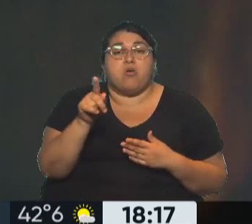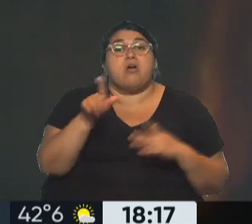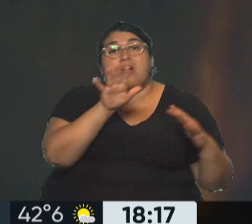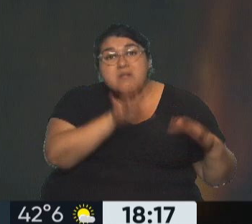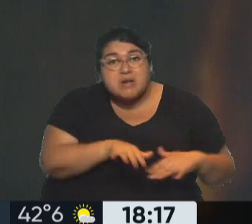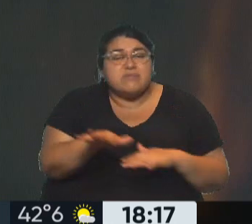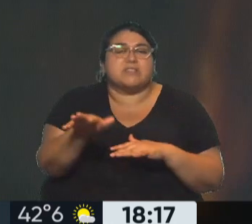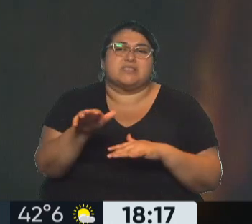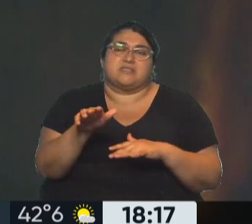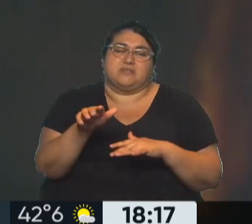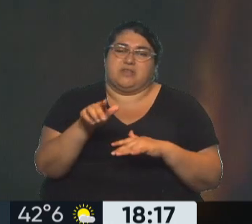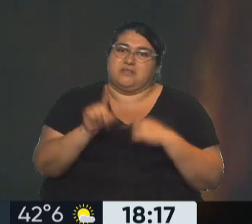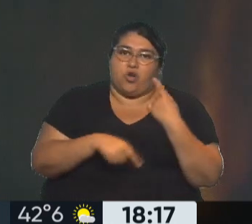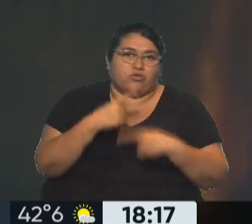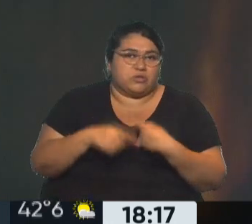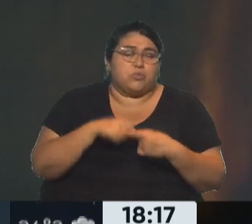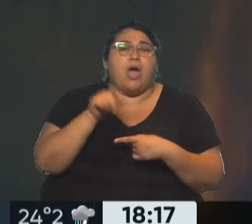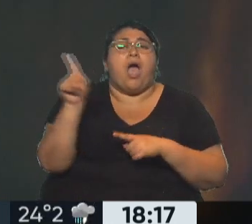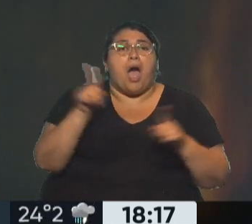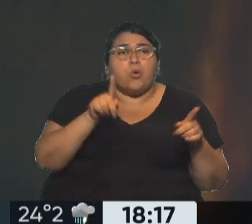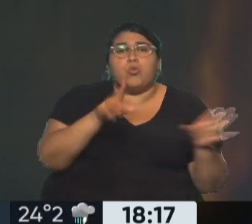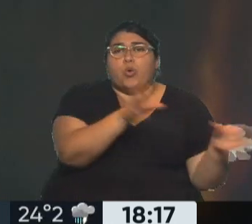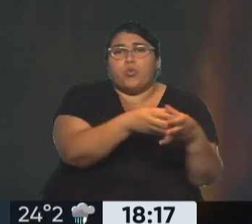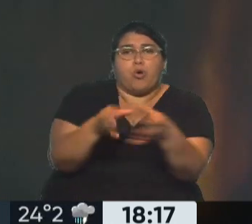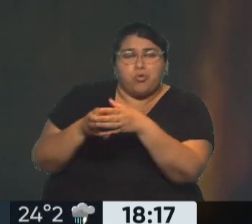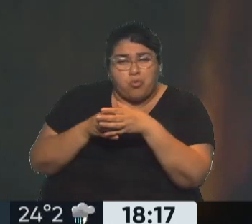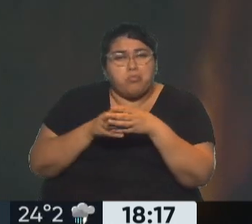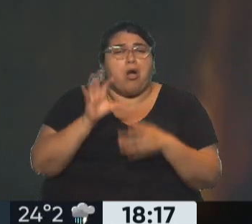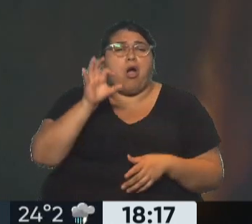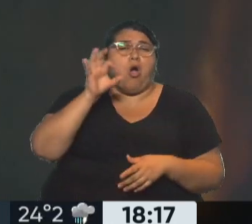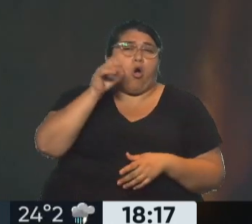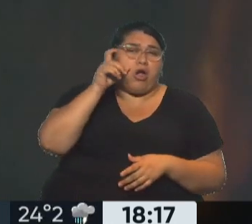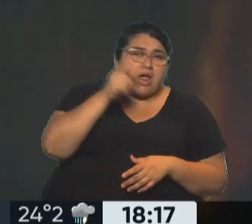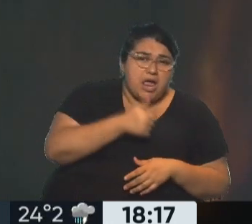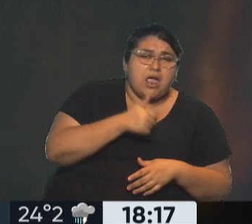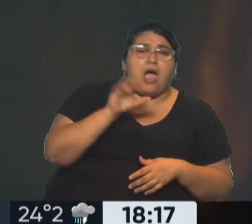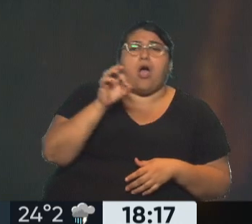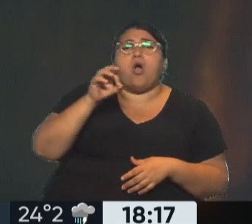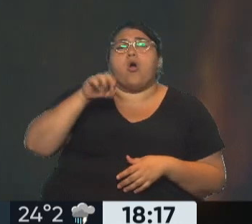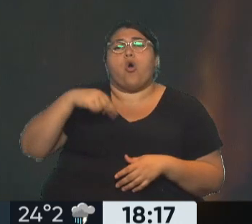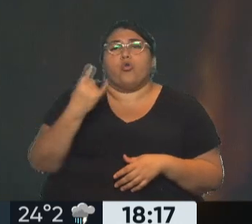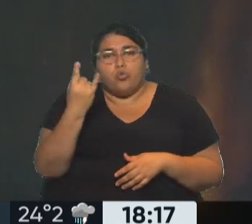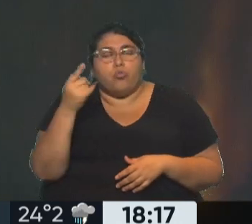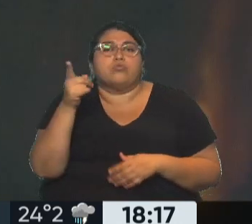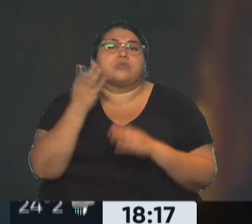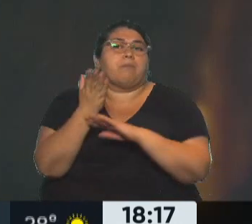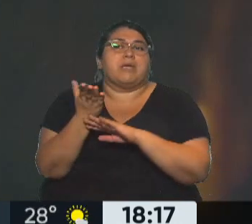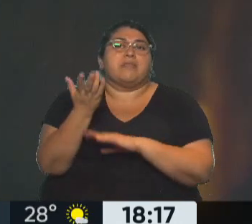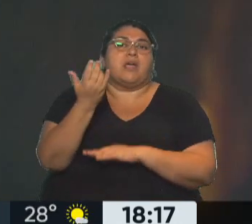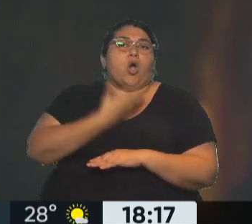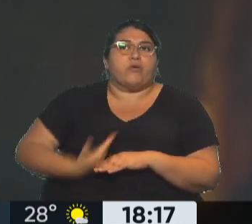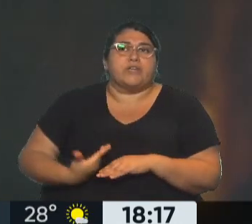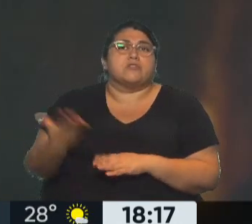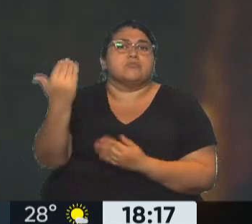no parecen cesar y mientras tanto distintos organismos, desde la OEA, desde la ONU, que piden explicaciones al gobierno por